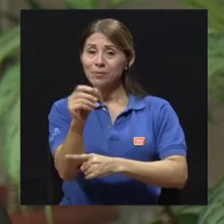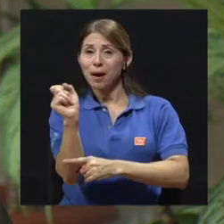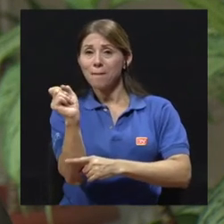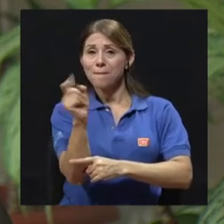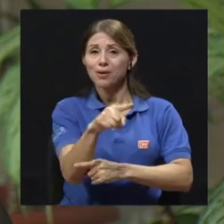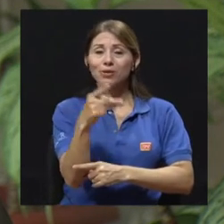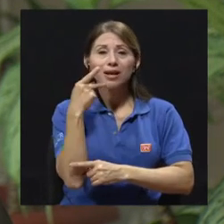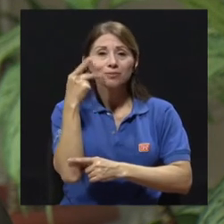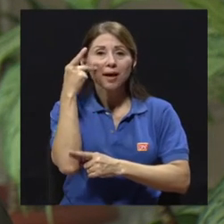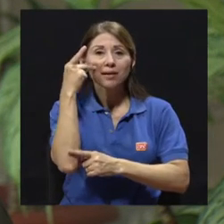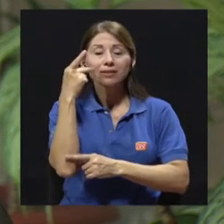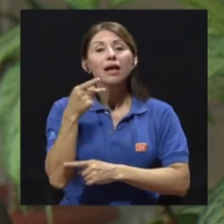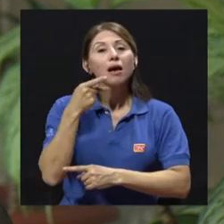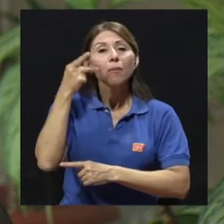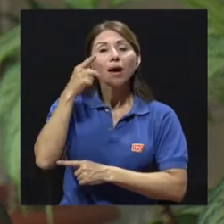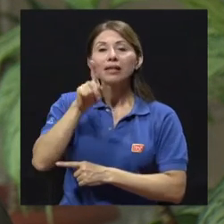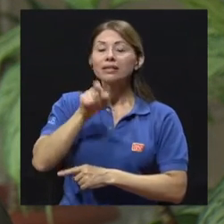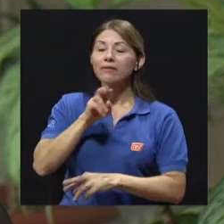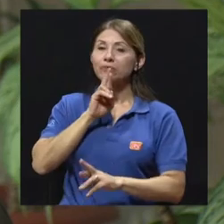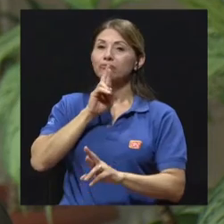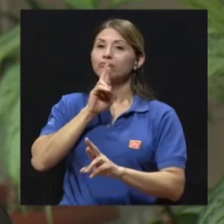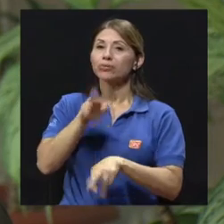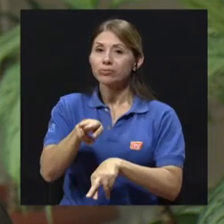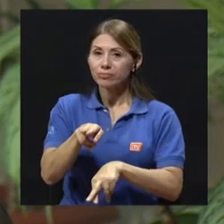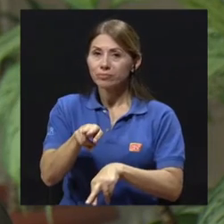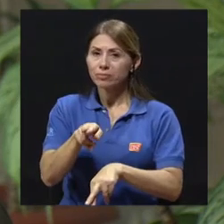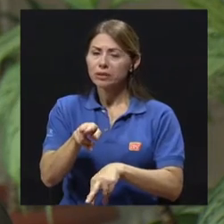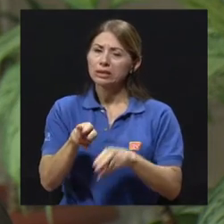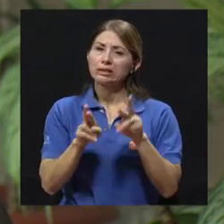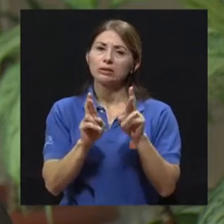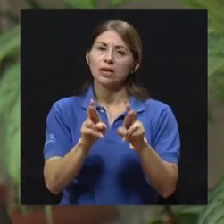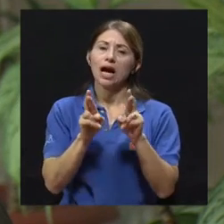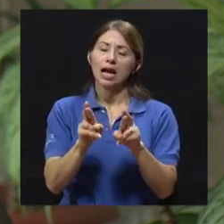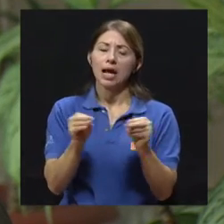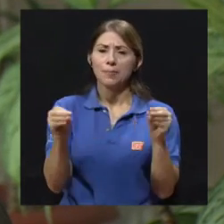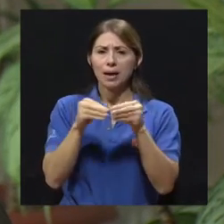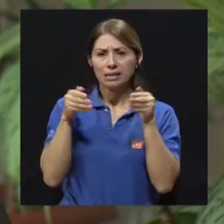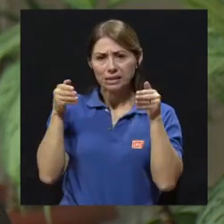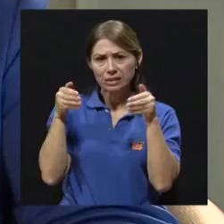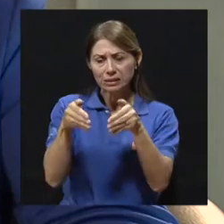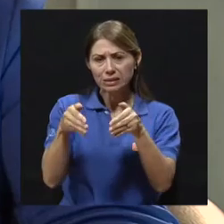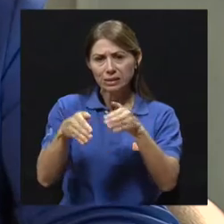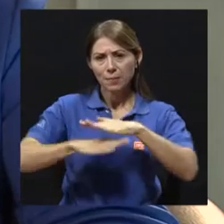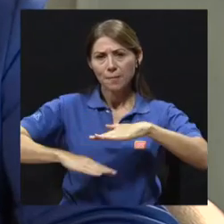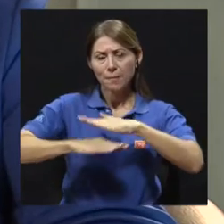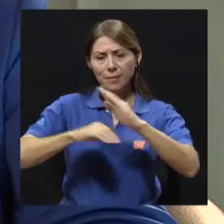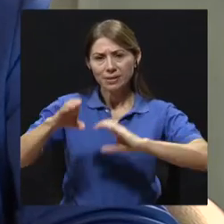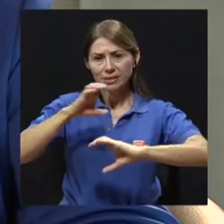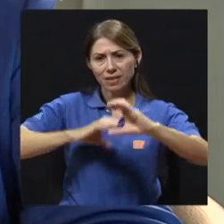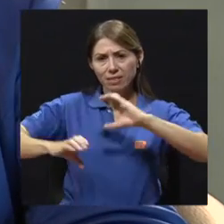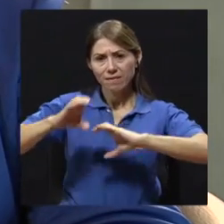tener una respuesta quizás lo más científicamente posible para poder